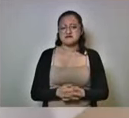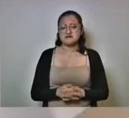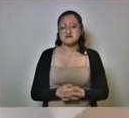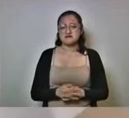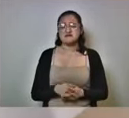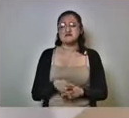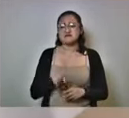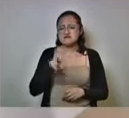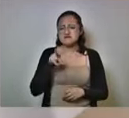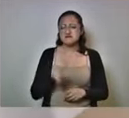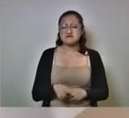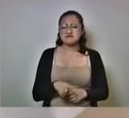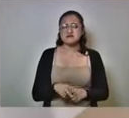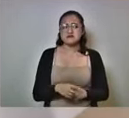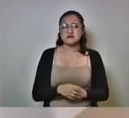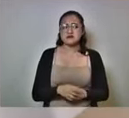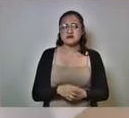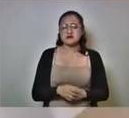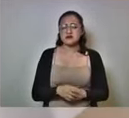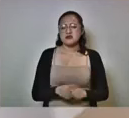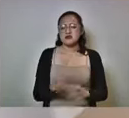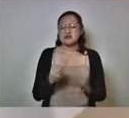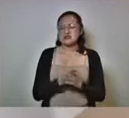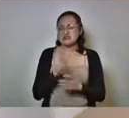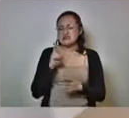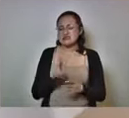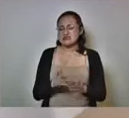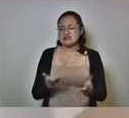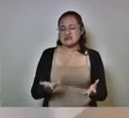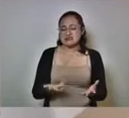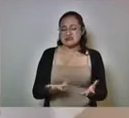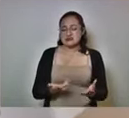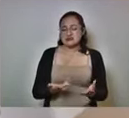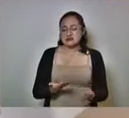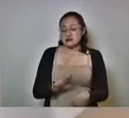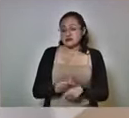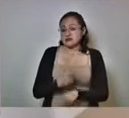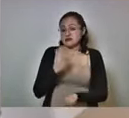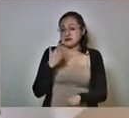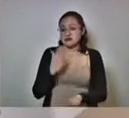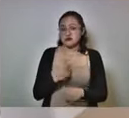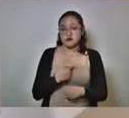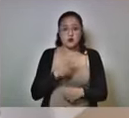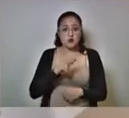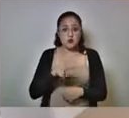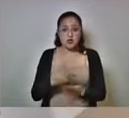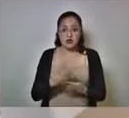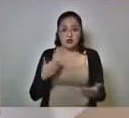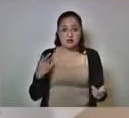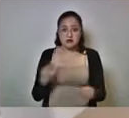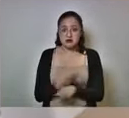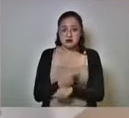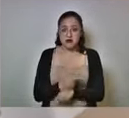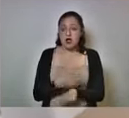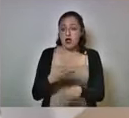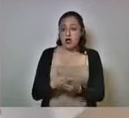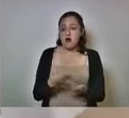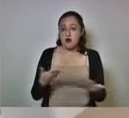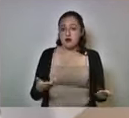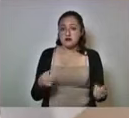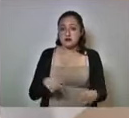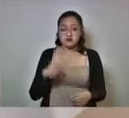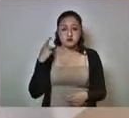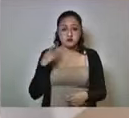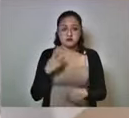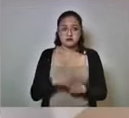de verdad un asunto inédito. Nunca había ocurrido en